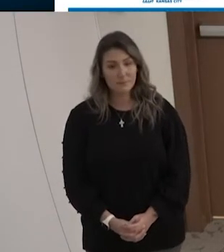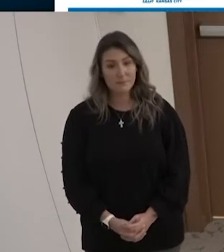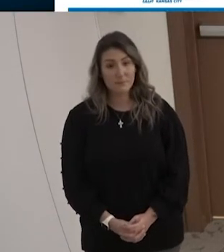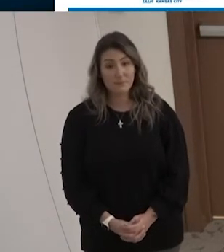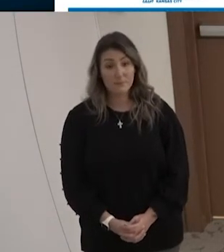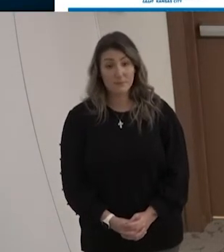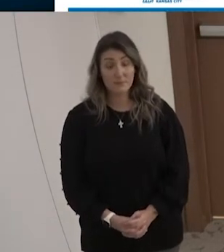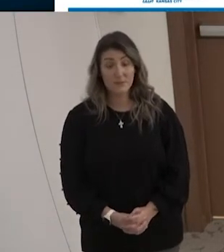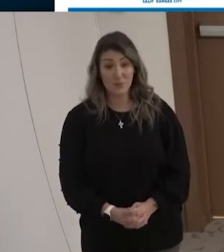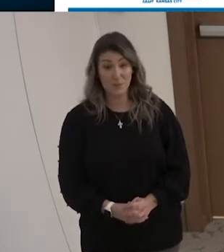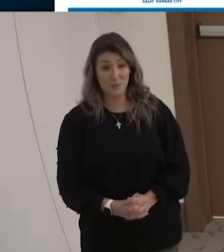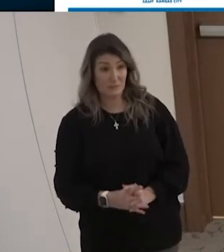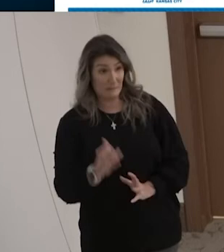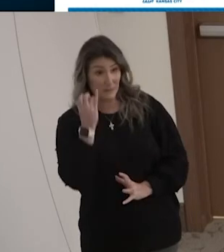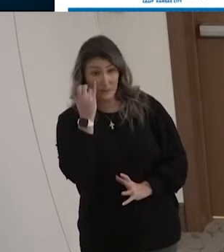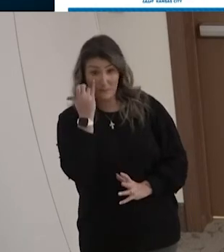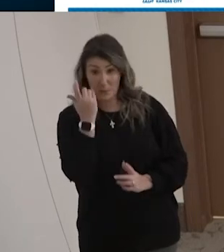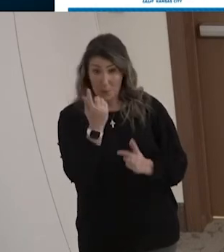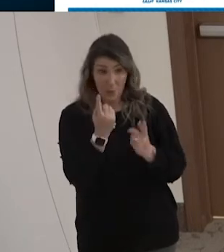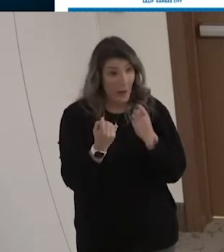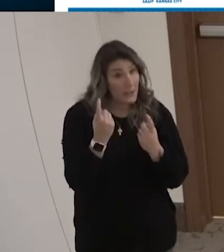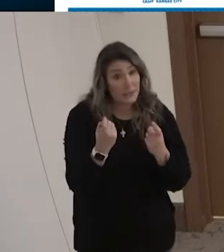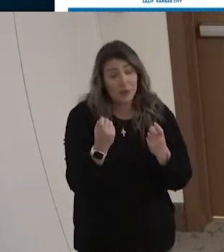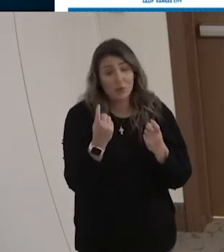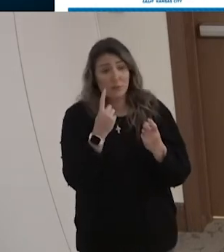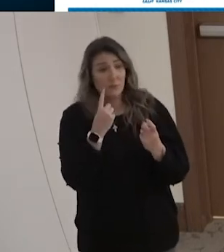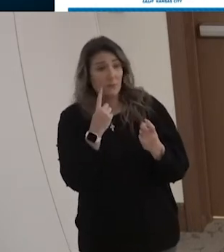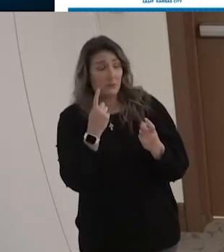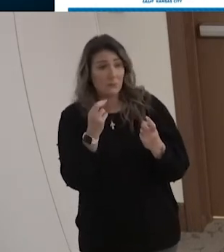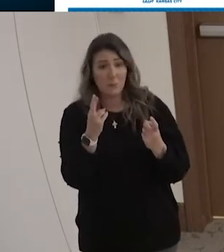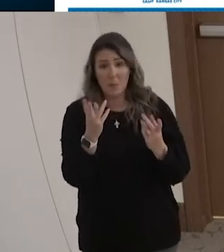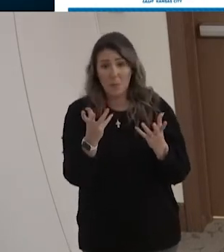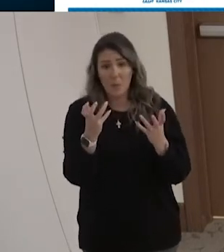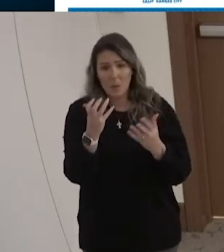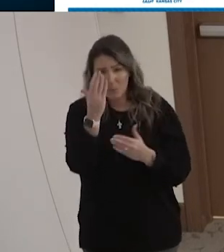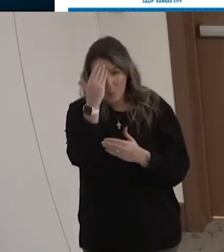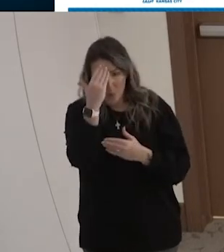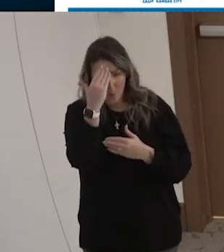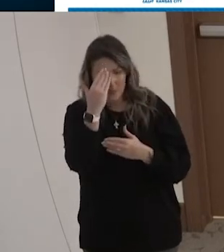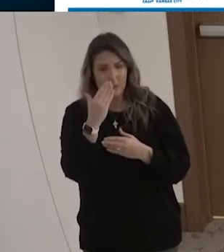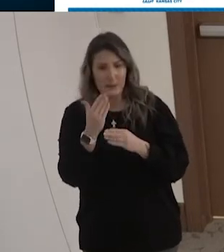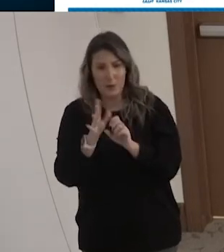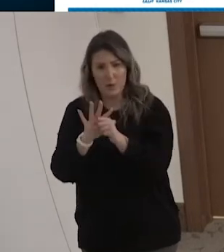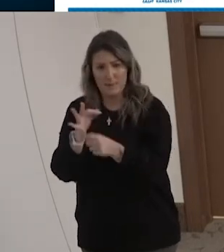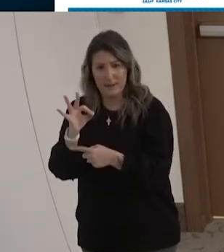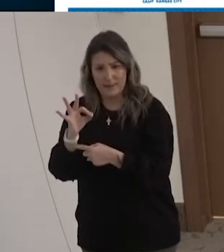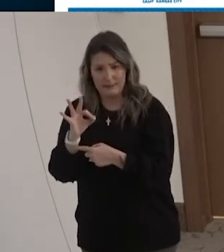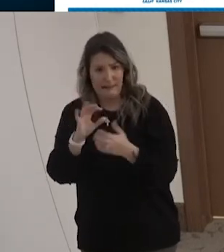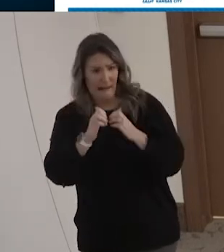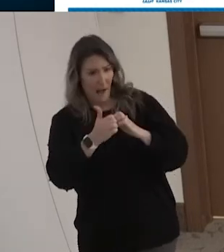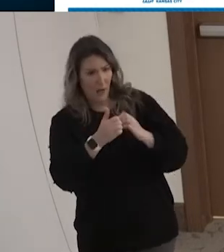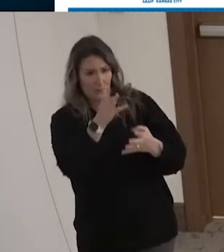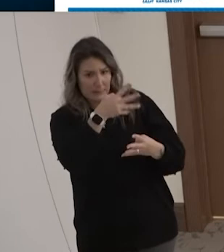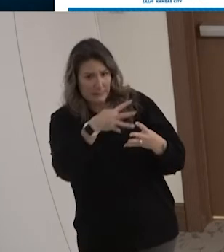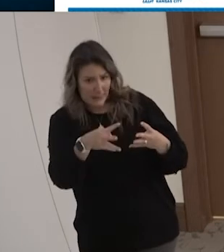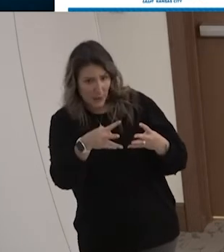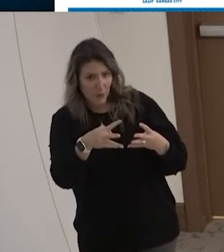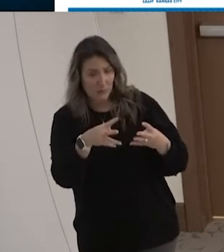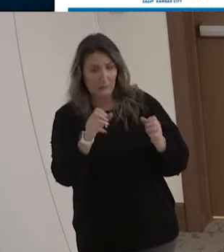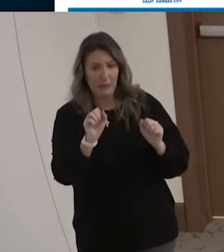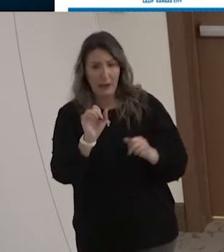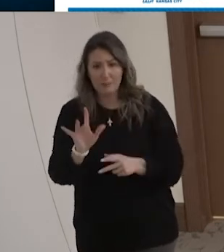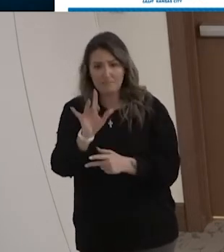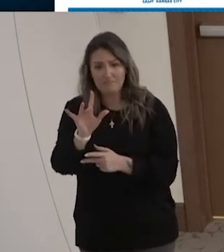And so if you have any questions or want to know how you can schedule a COVID-19 vaccine, you can go